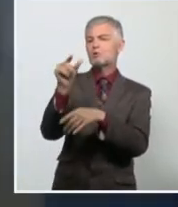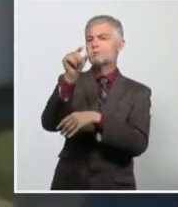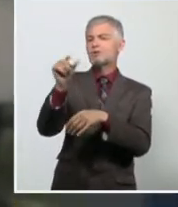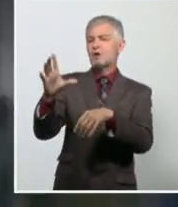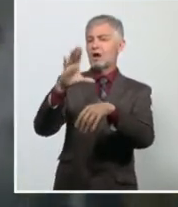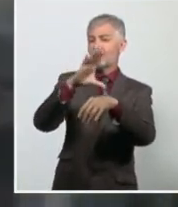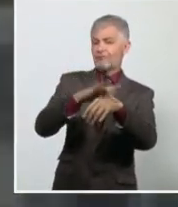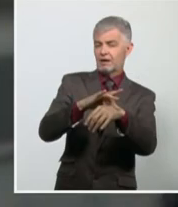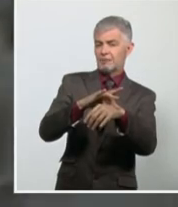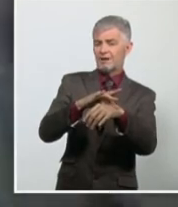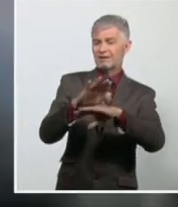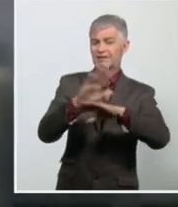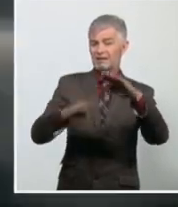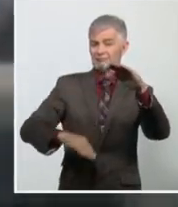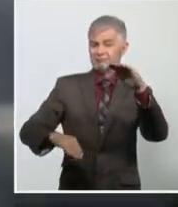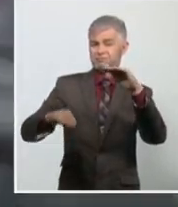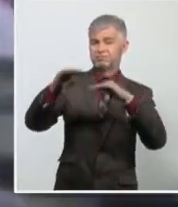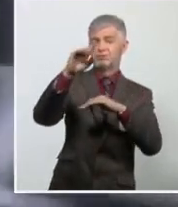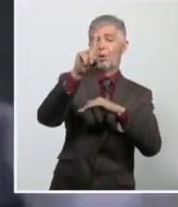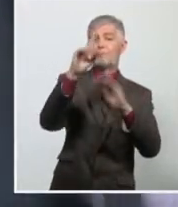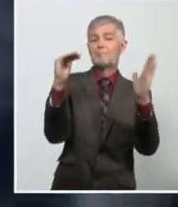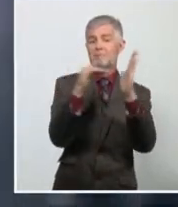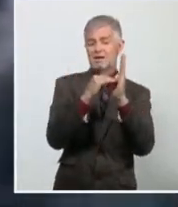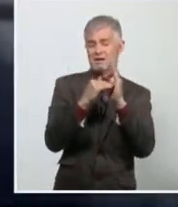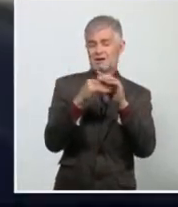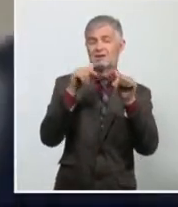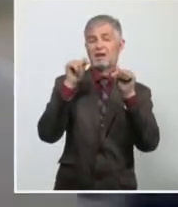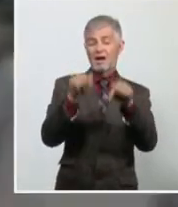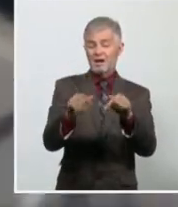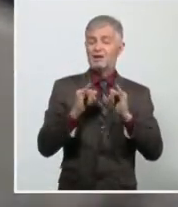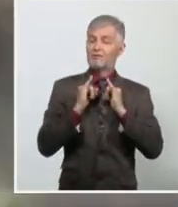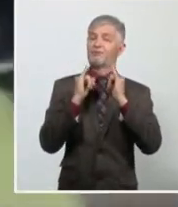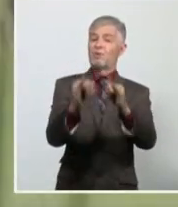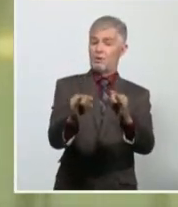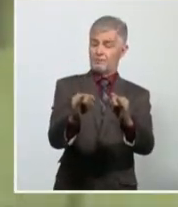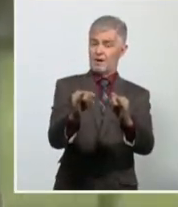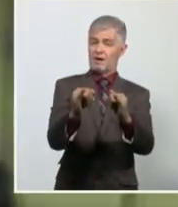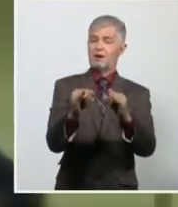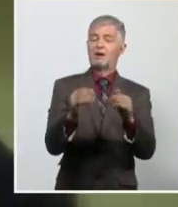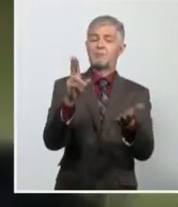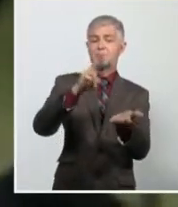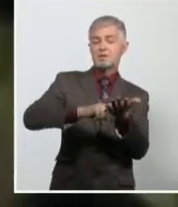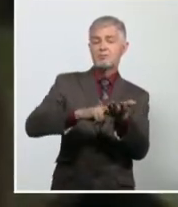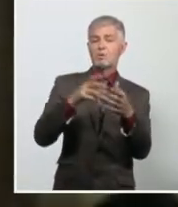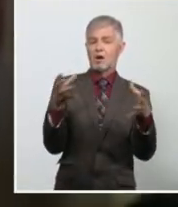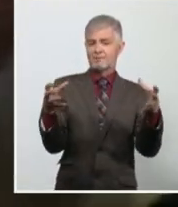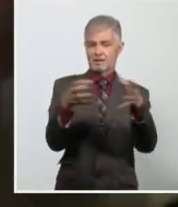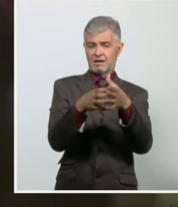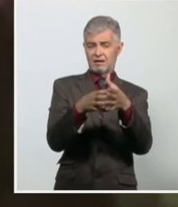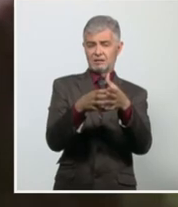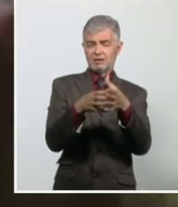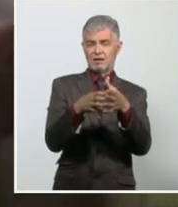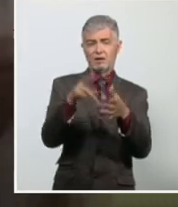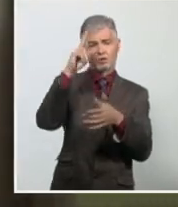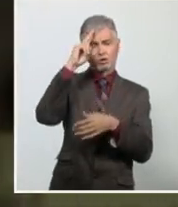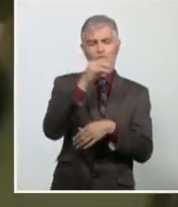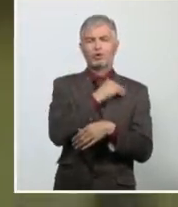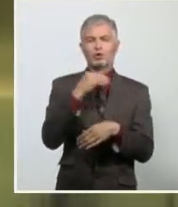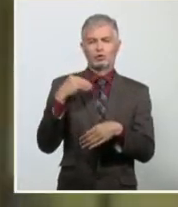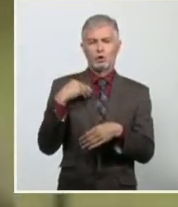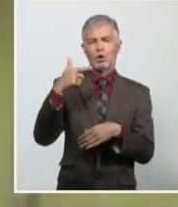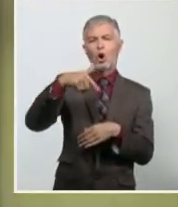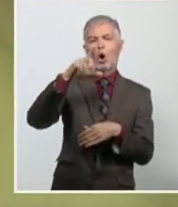rebasó el millar así lo informó el integrante de esa obligada el doctor jose enrique ortiz piñera